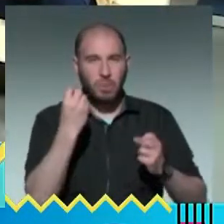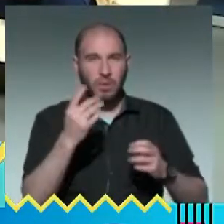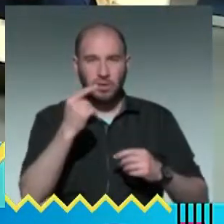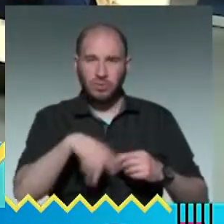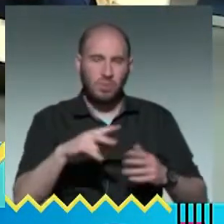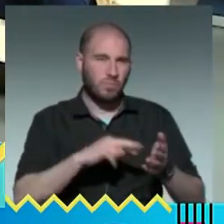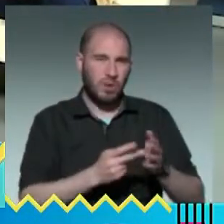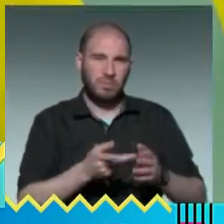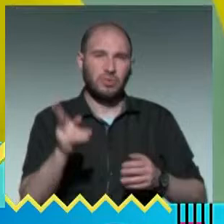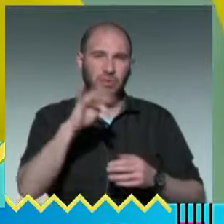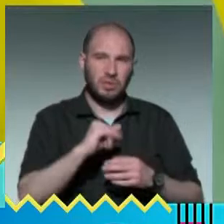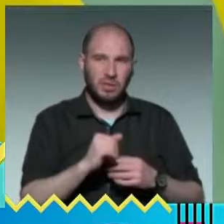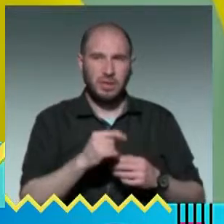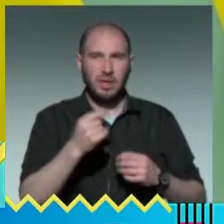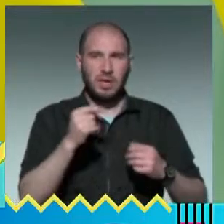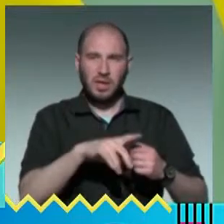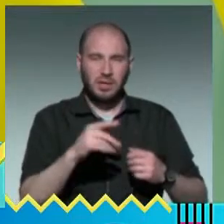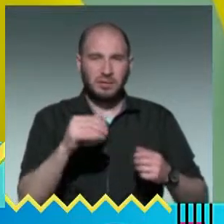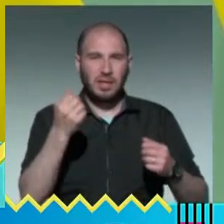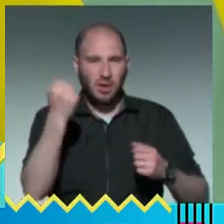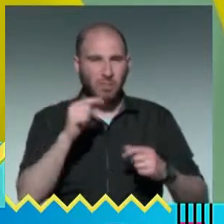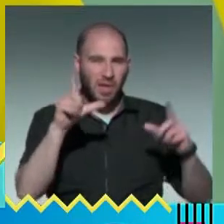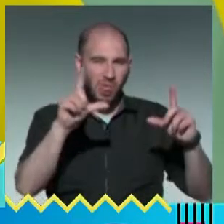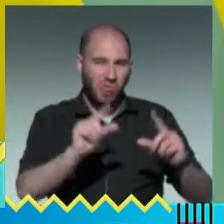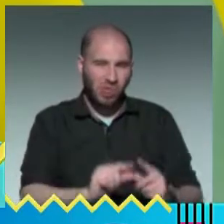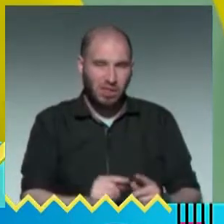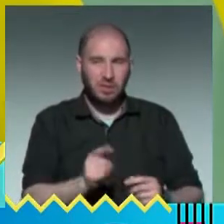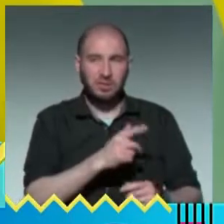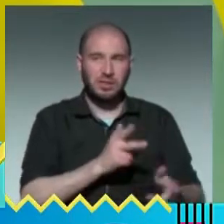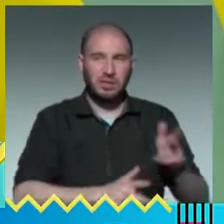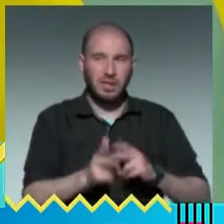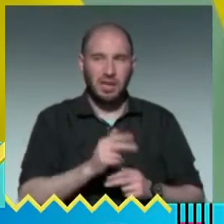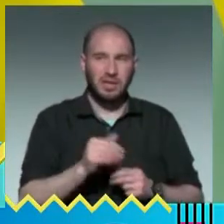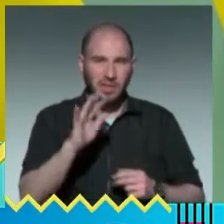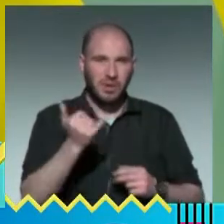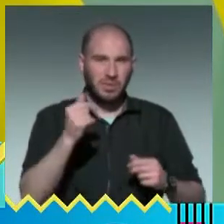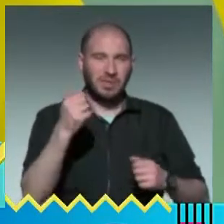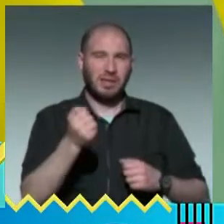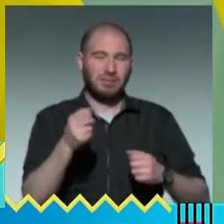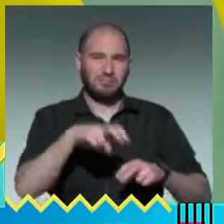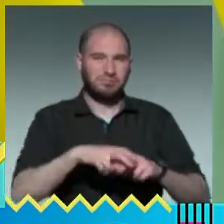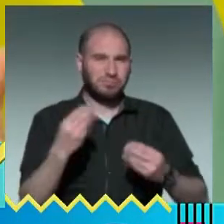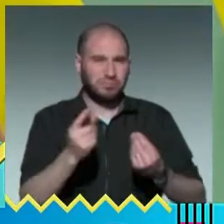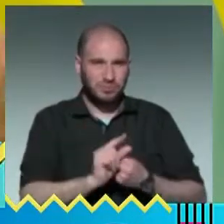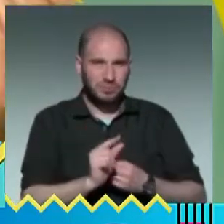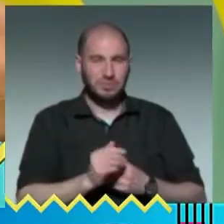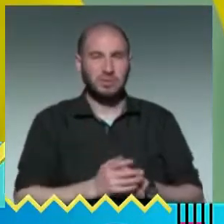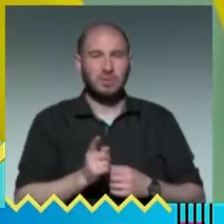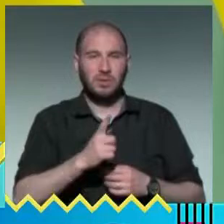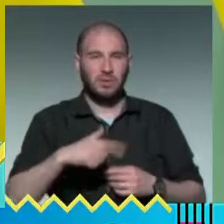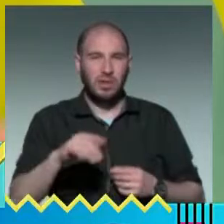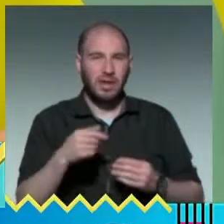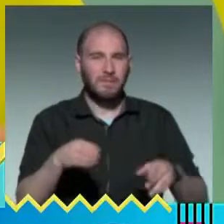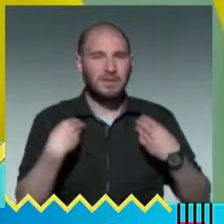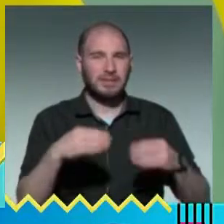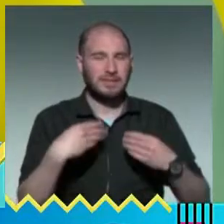algo que nos afecta, lo vemos todos los días, la caída de la actividad se ha sentido, se ha notado, circulamos por la calle y se ha notado la caída de la actividad. Por eso decimos que tenemos que tener